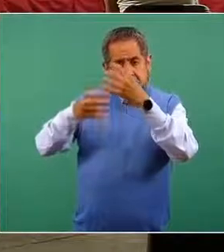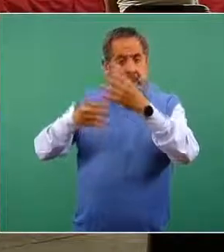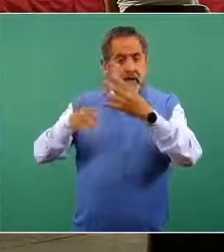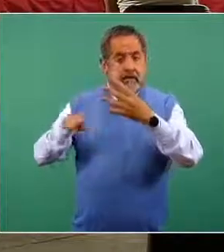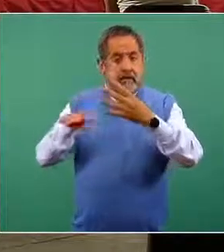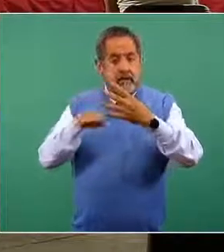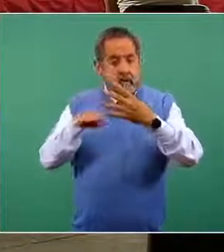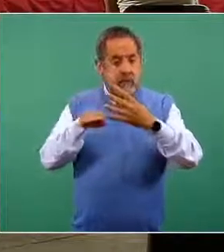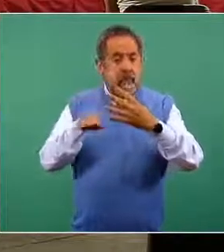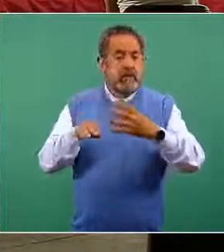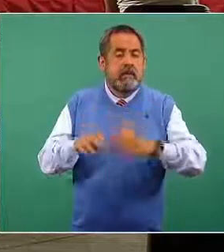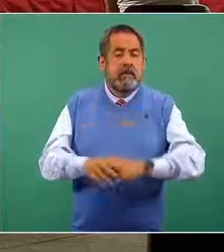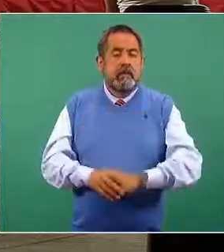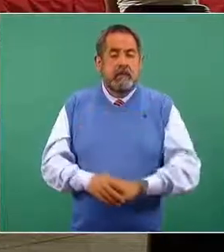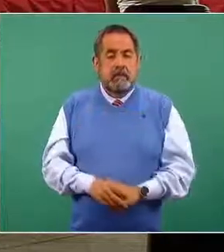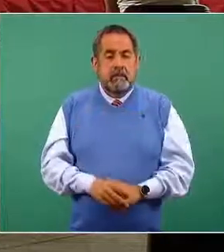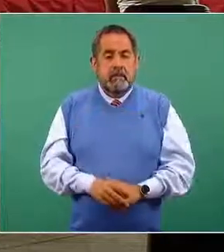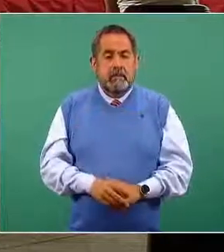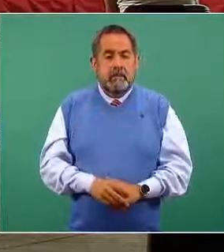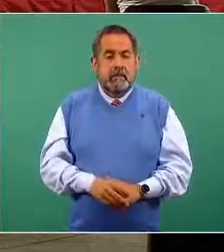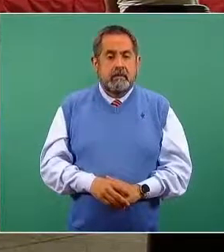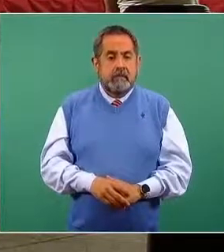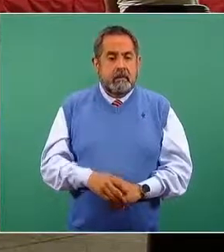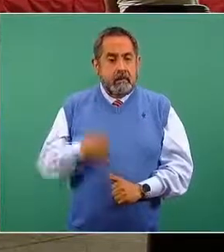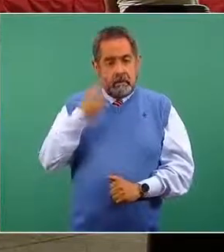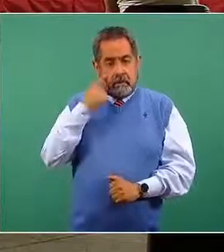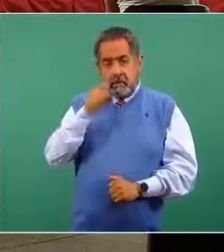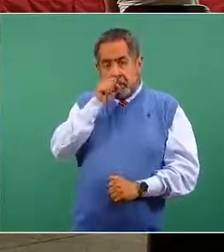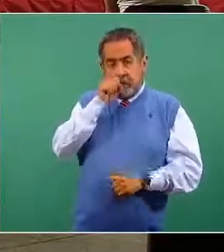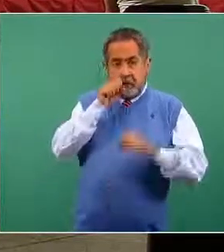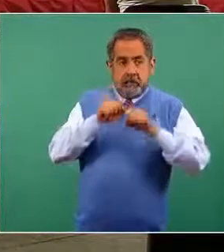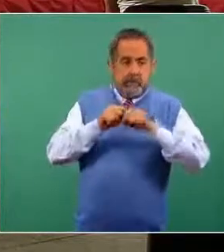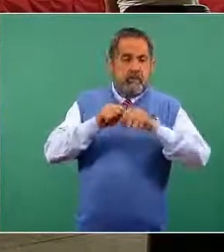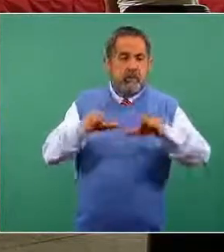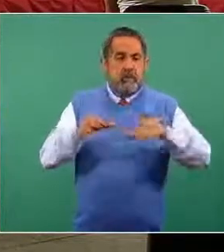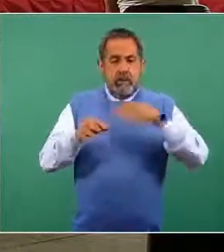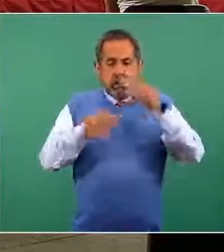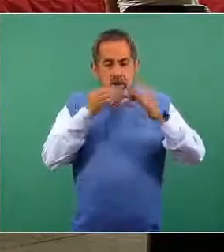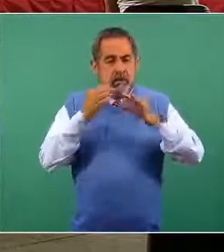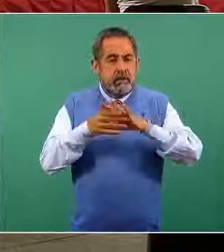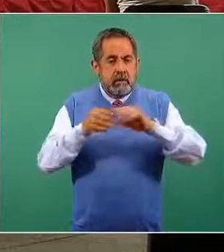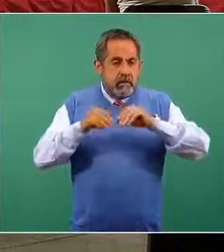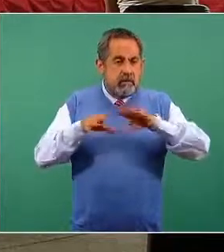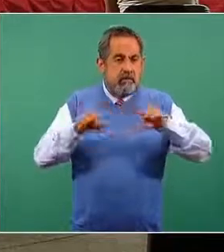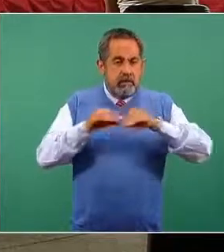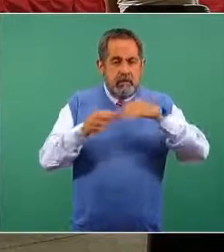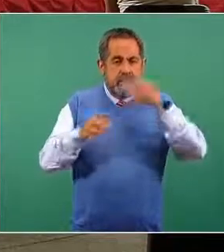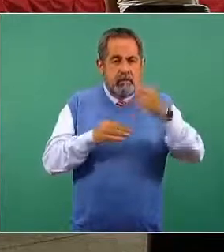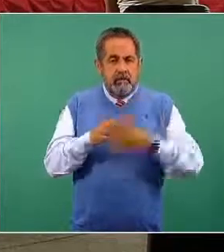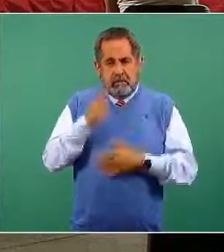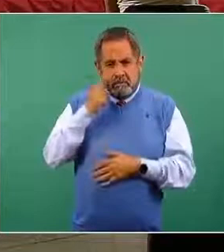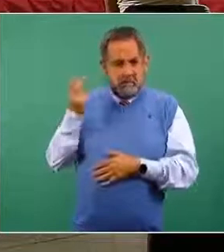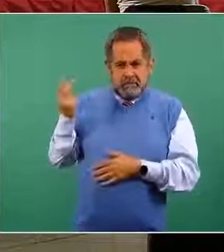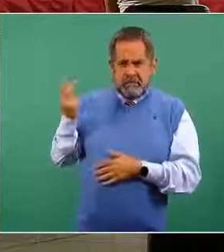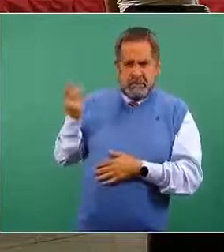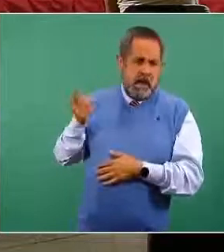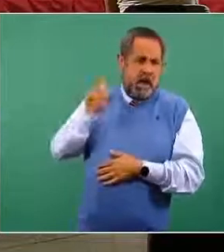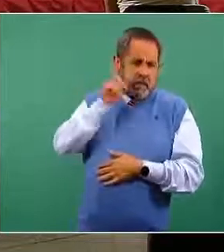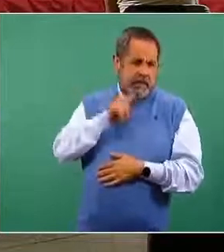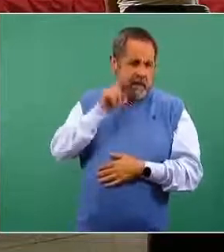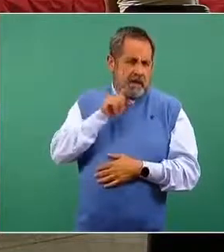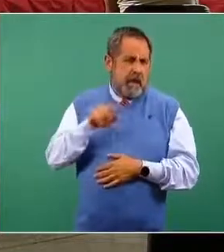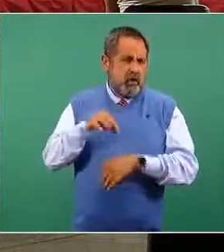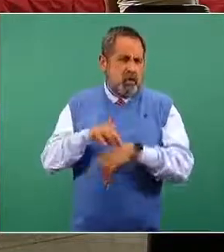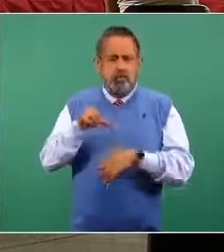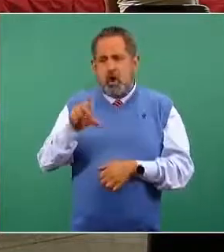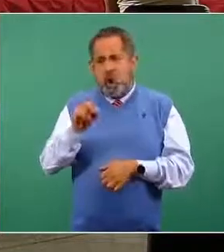más abajo, aquí está la información, están las gráficas, más abajo, todo esto lo va a explicar el doctor López